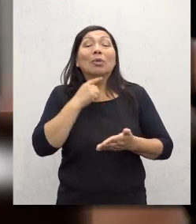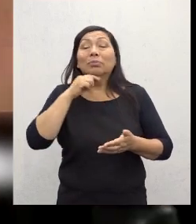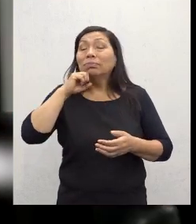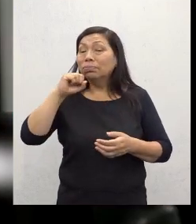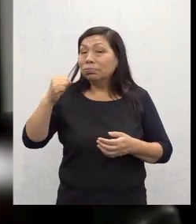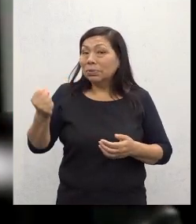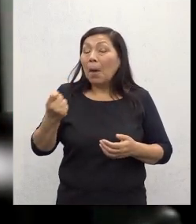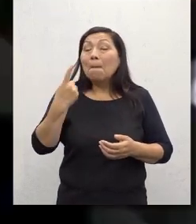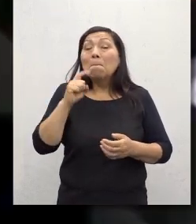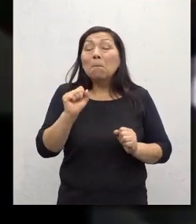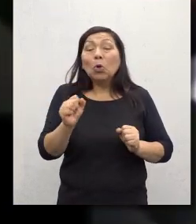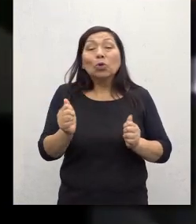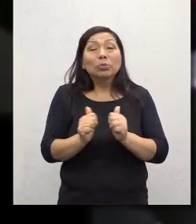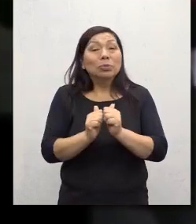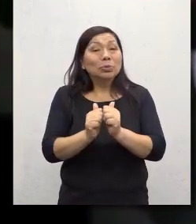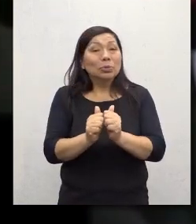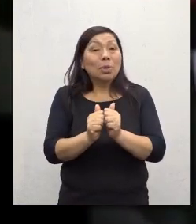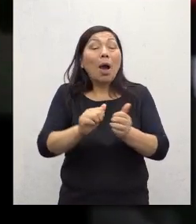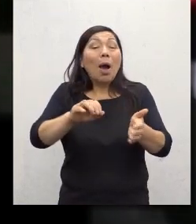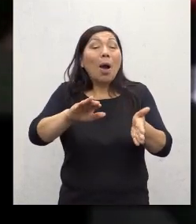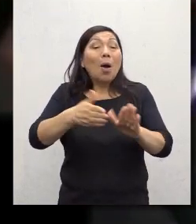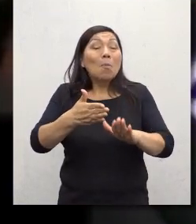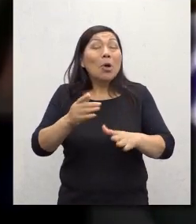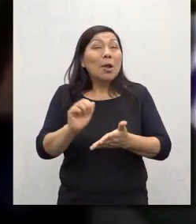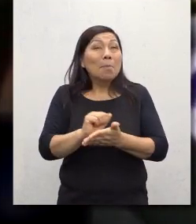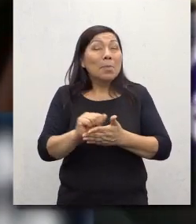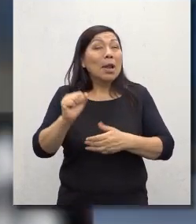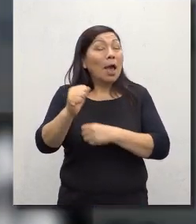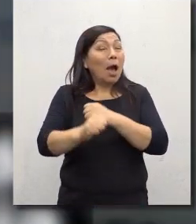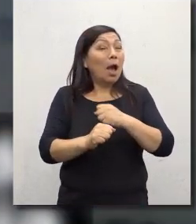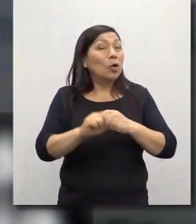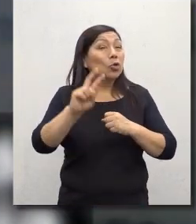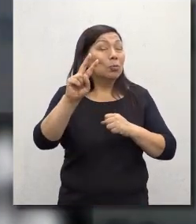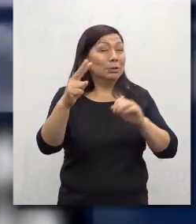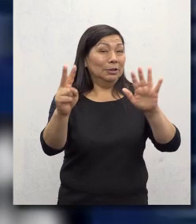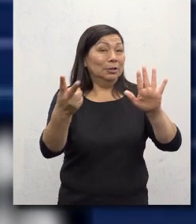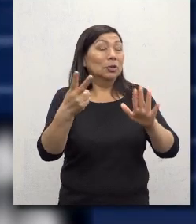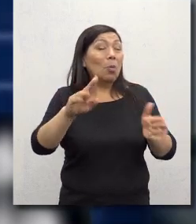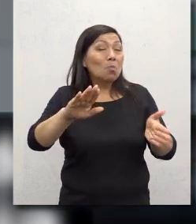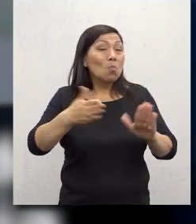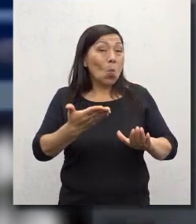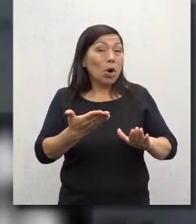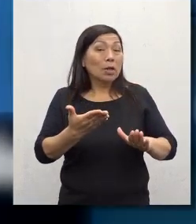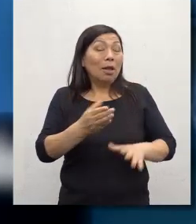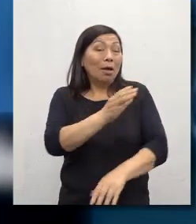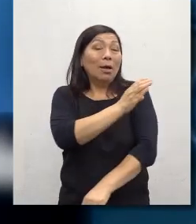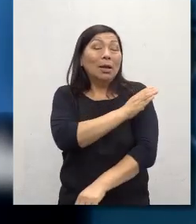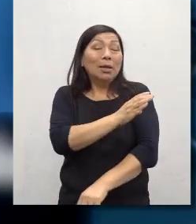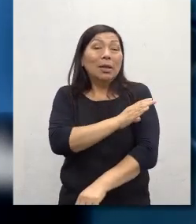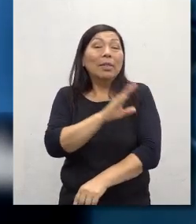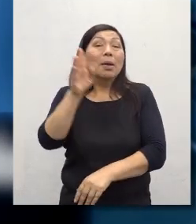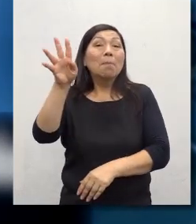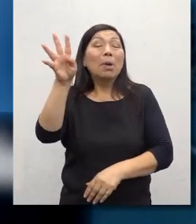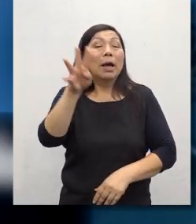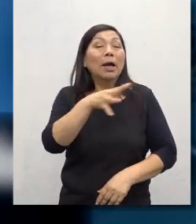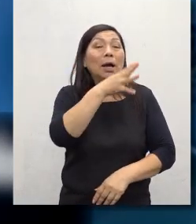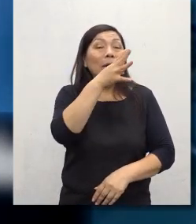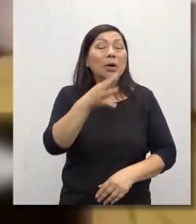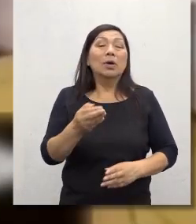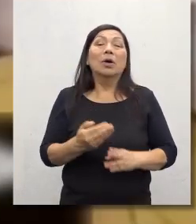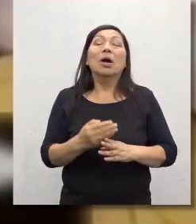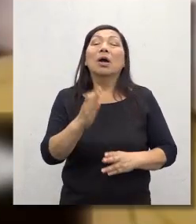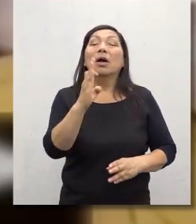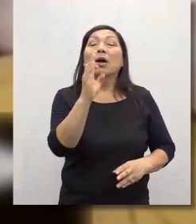suicidio por haber acompañado a morir en febrero de 2017 en una clínica suiza a